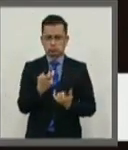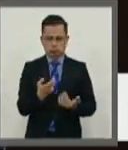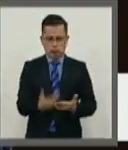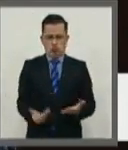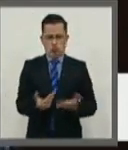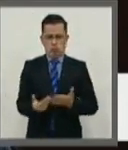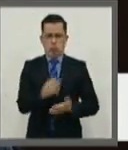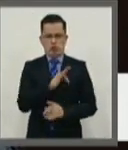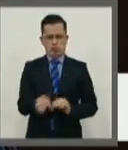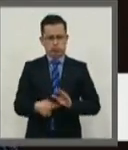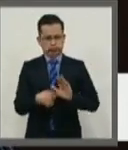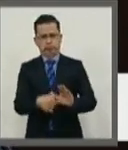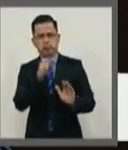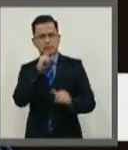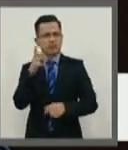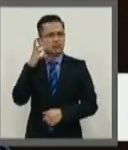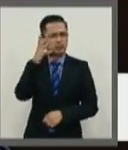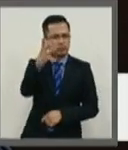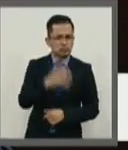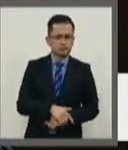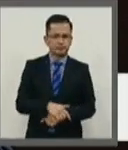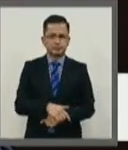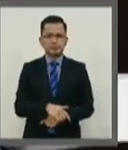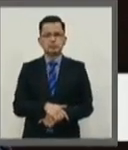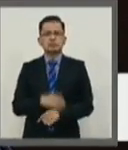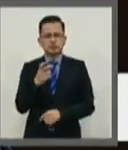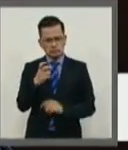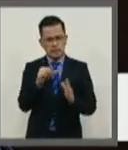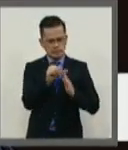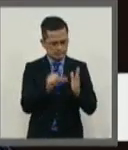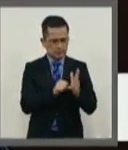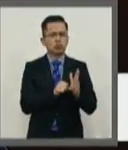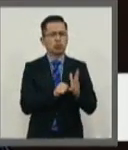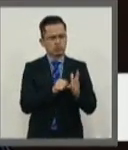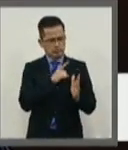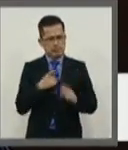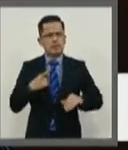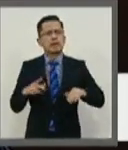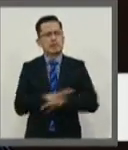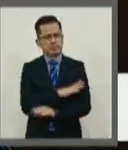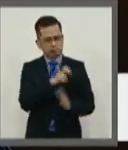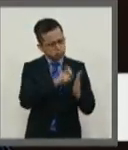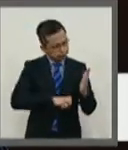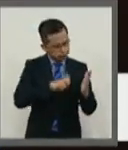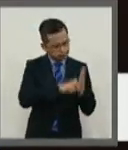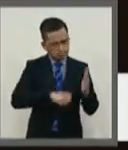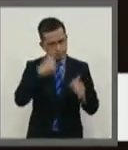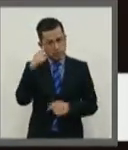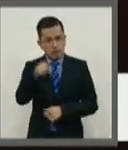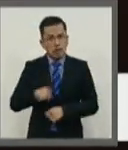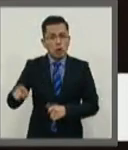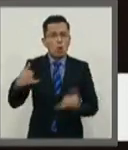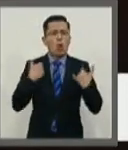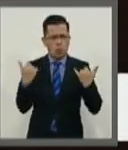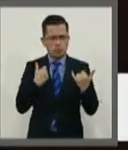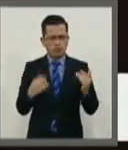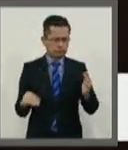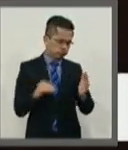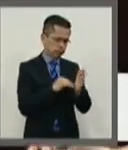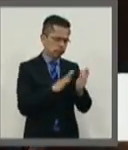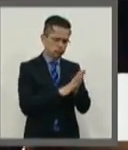Reformemos este artículo reconociendo y elevando el carácter de ciudadano permitiendo que los jóvenes asuman